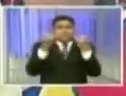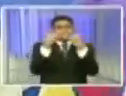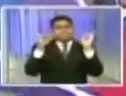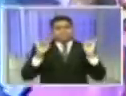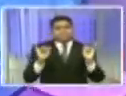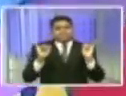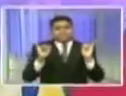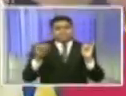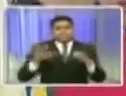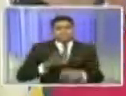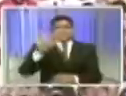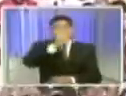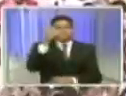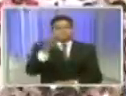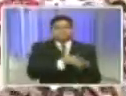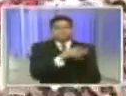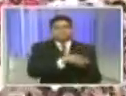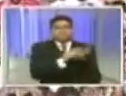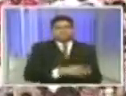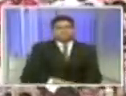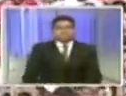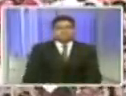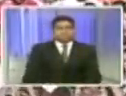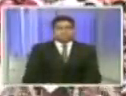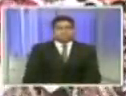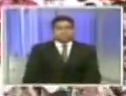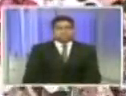¡Independencia y patria socialista!